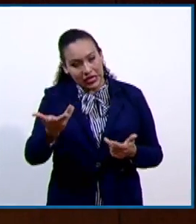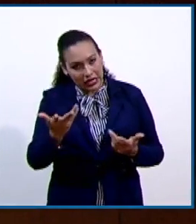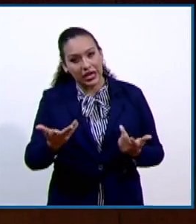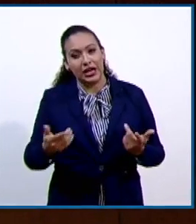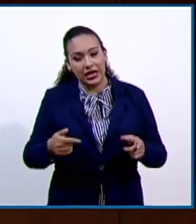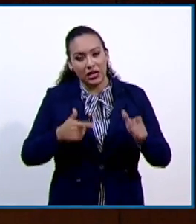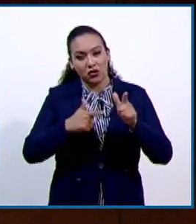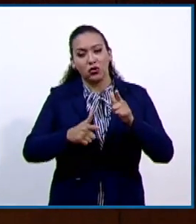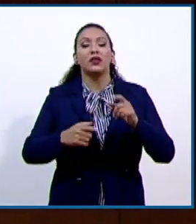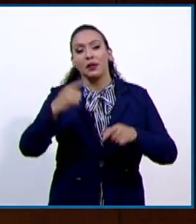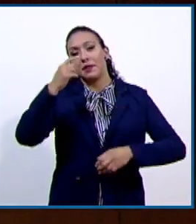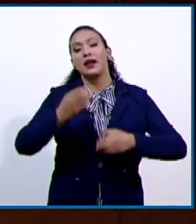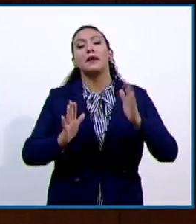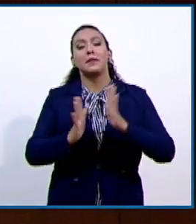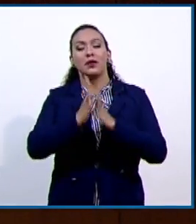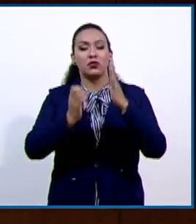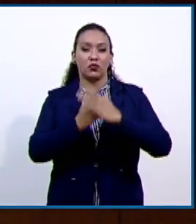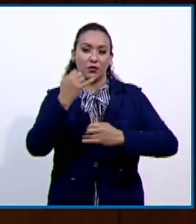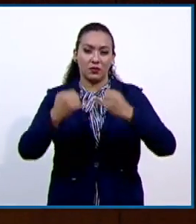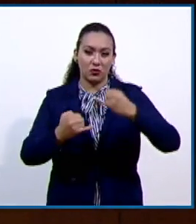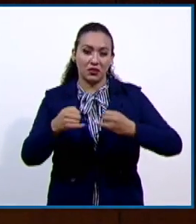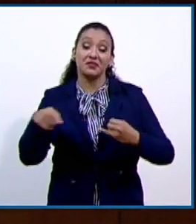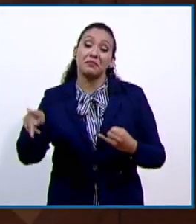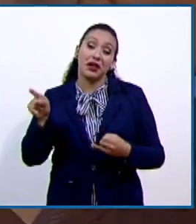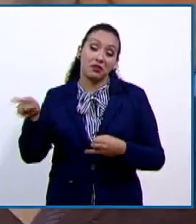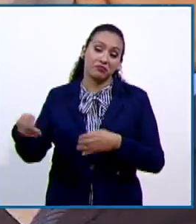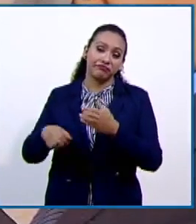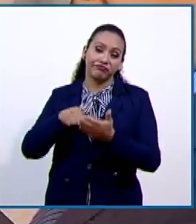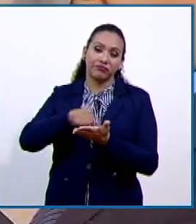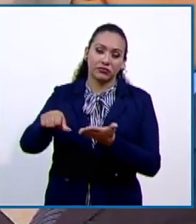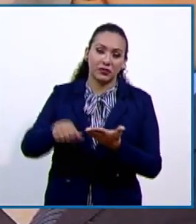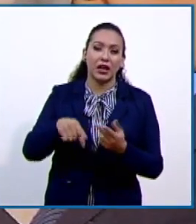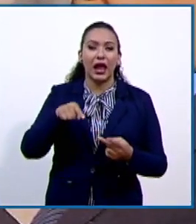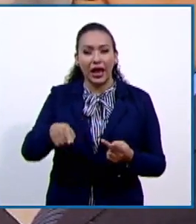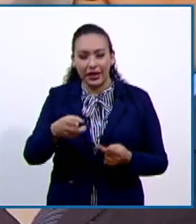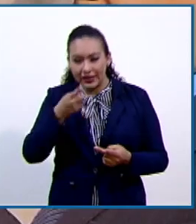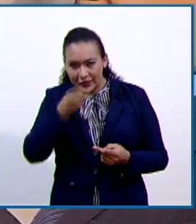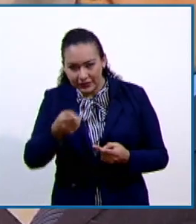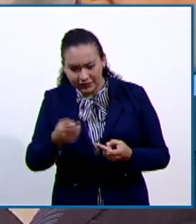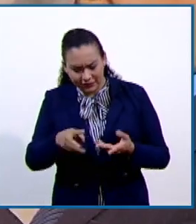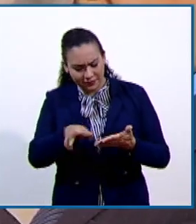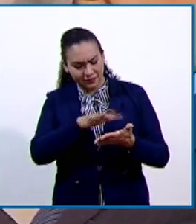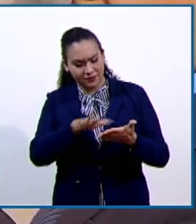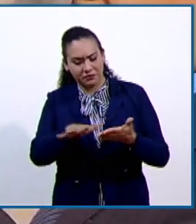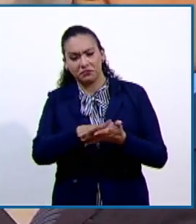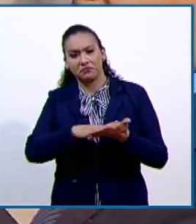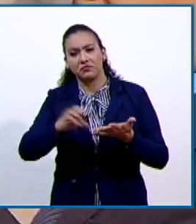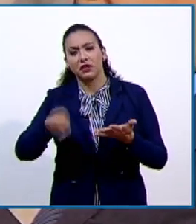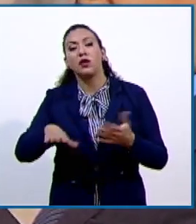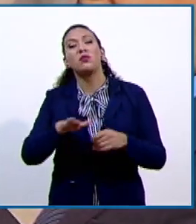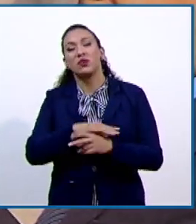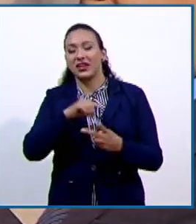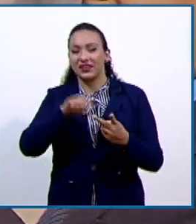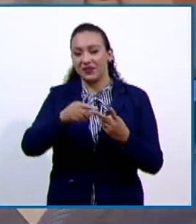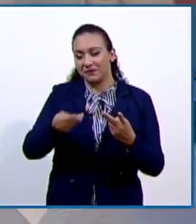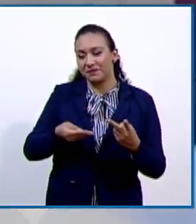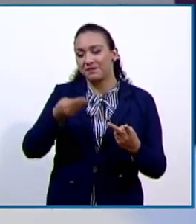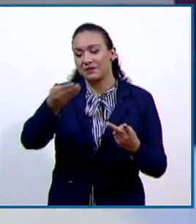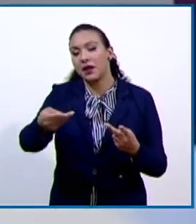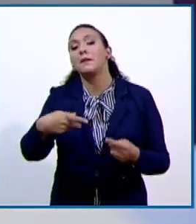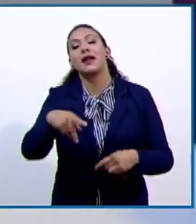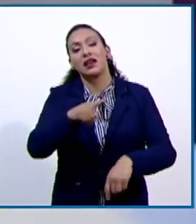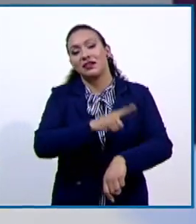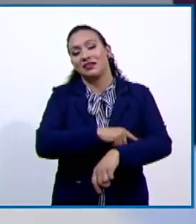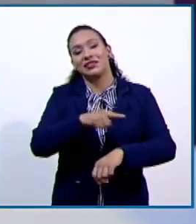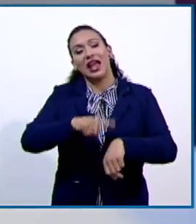al cargo de juez de distrito. En este caso, propone desechar el recurso, ya que se presentó de manera extemporánea,